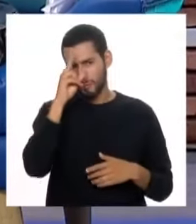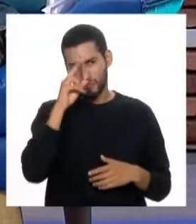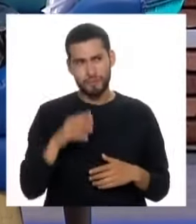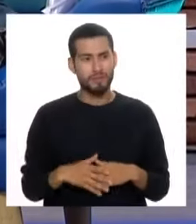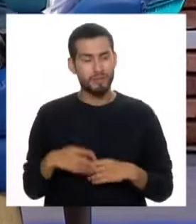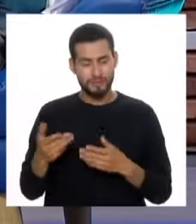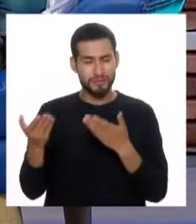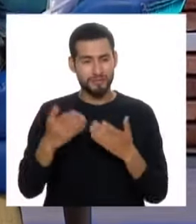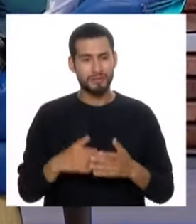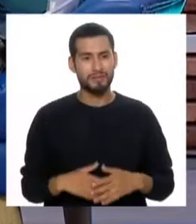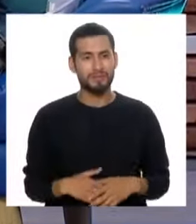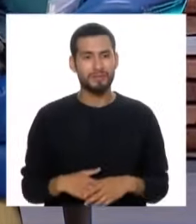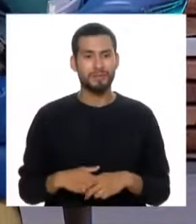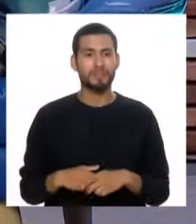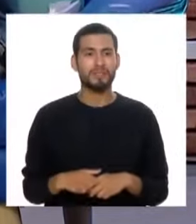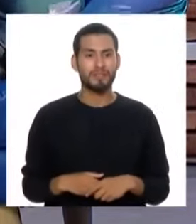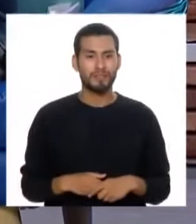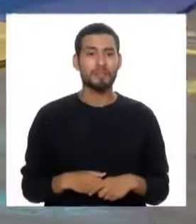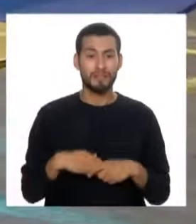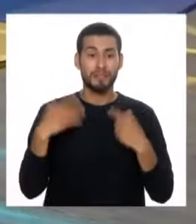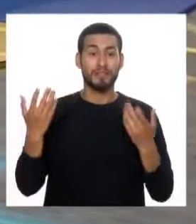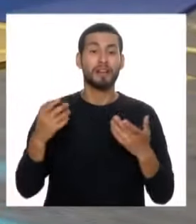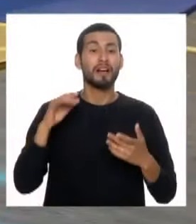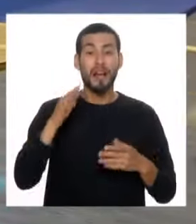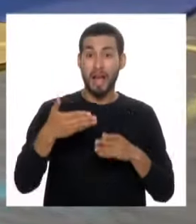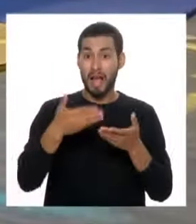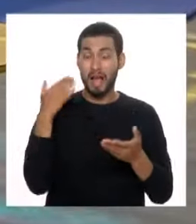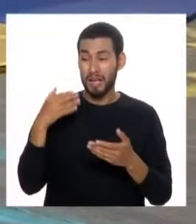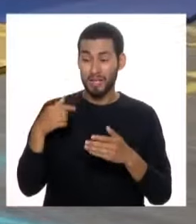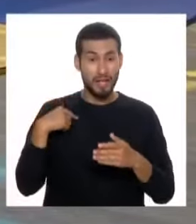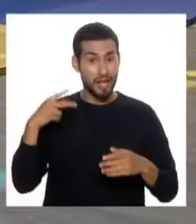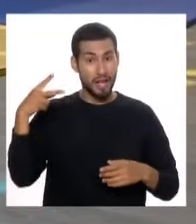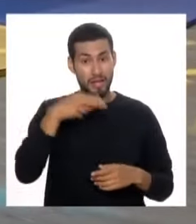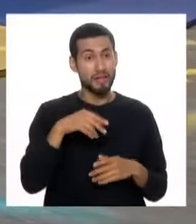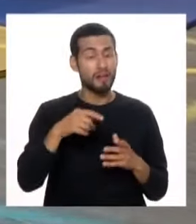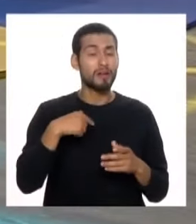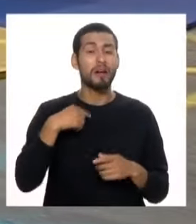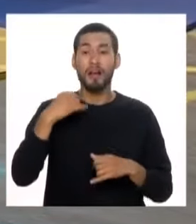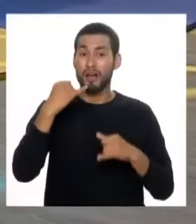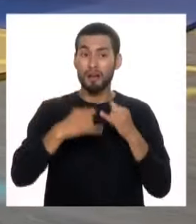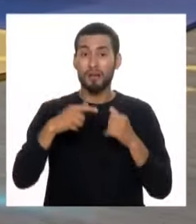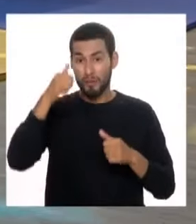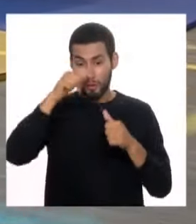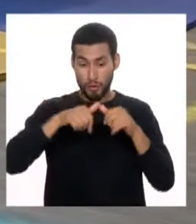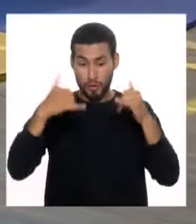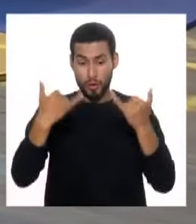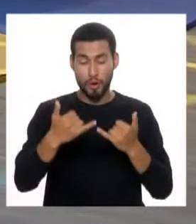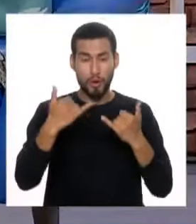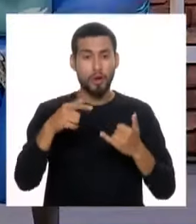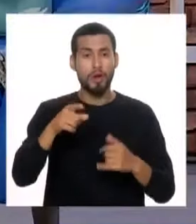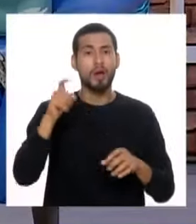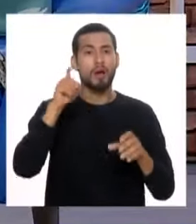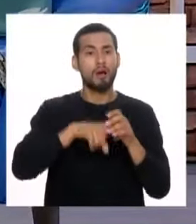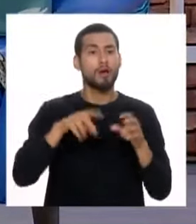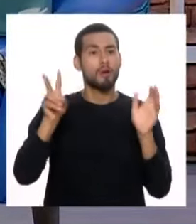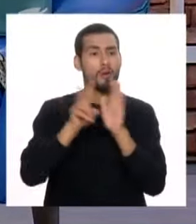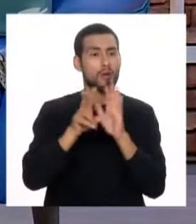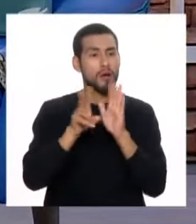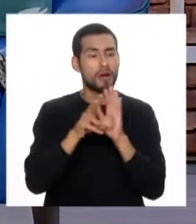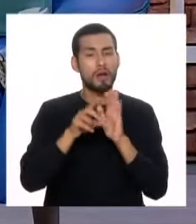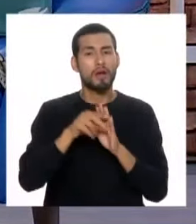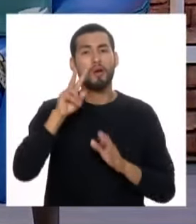también nos han traído. Y antes de irnos acá, les recuerdo que hasta hoy pueden ser parte de los voluntarios